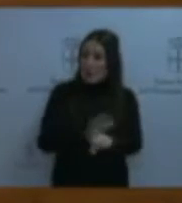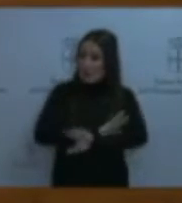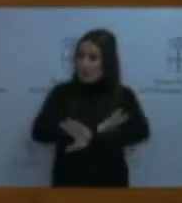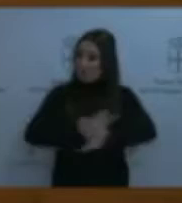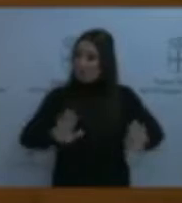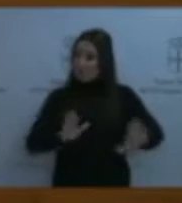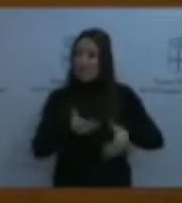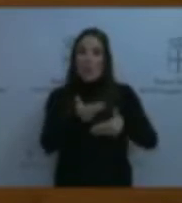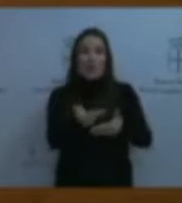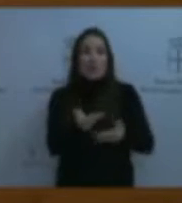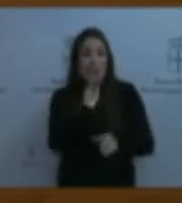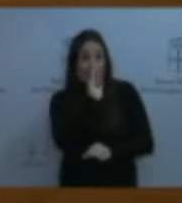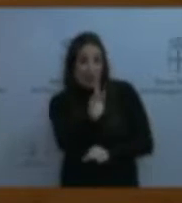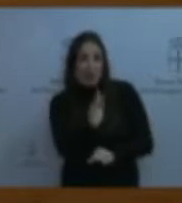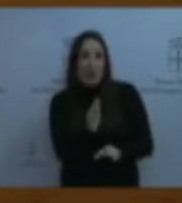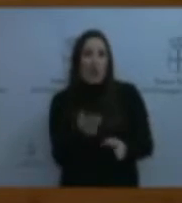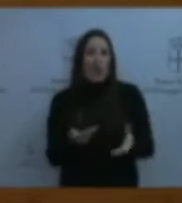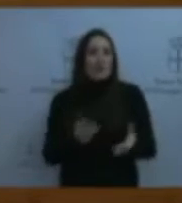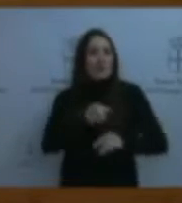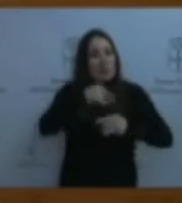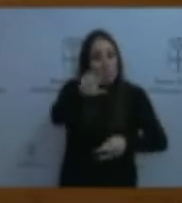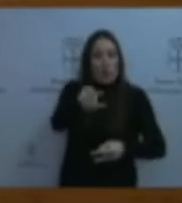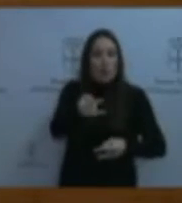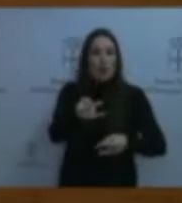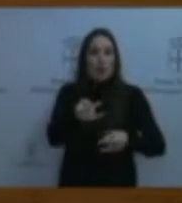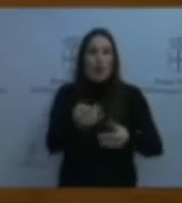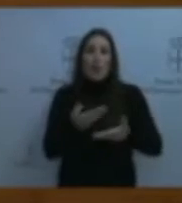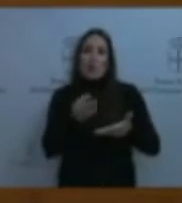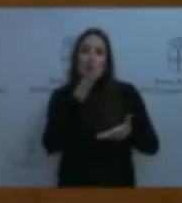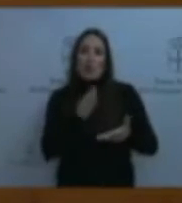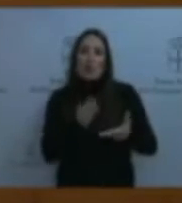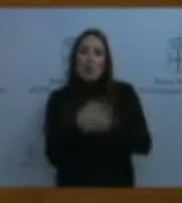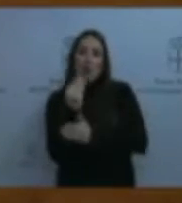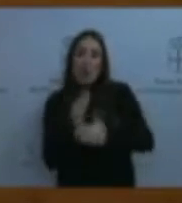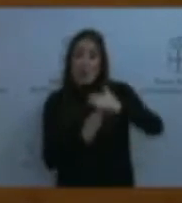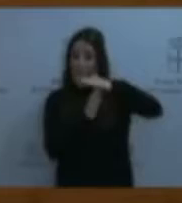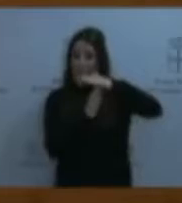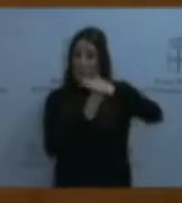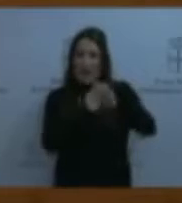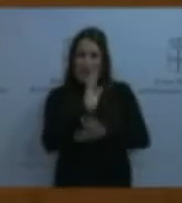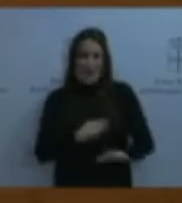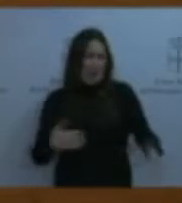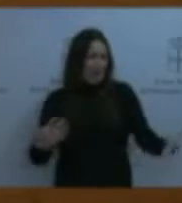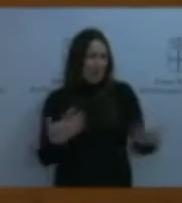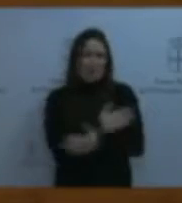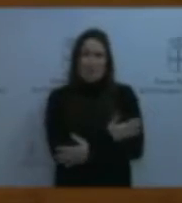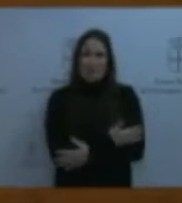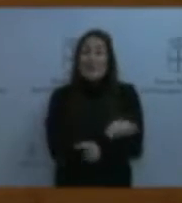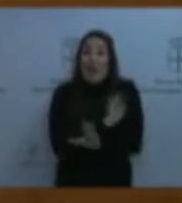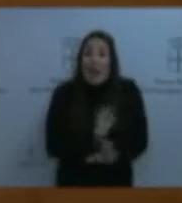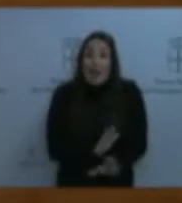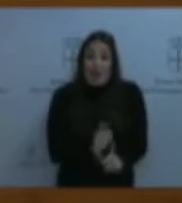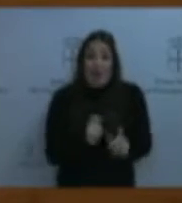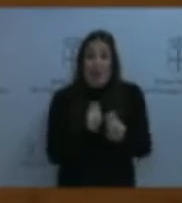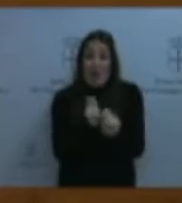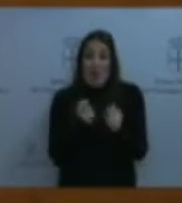Ayudas directas, ayudas acopladas, ayudas a la no producción, todas estas contradictorias en sí mismas, que no están suponiendo ninguna ayuda